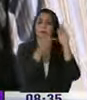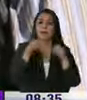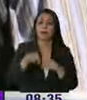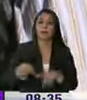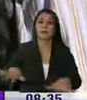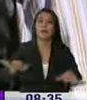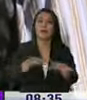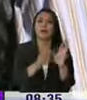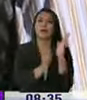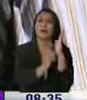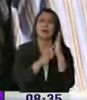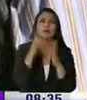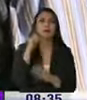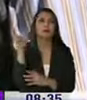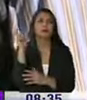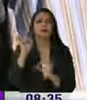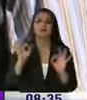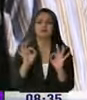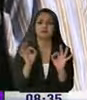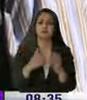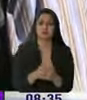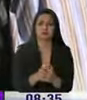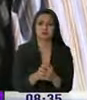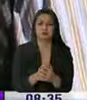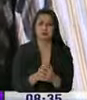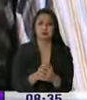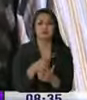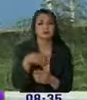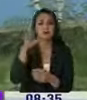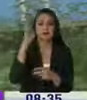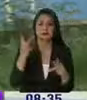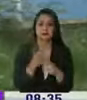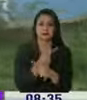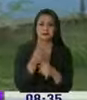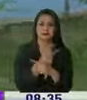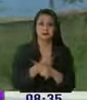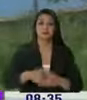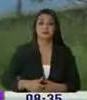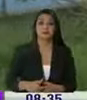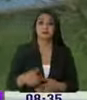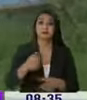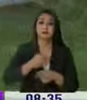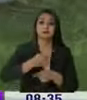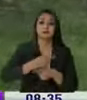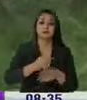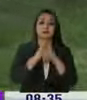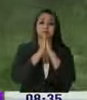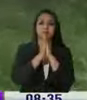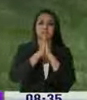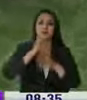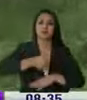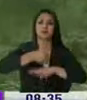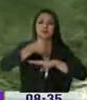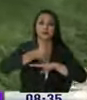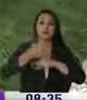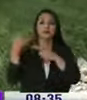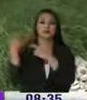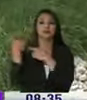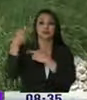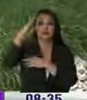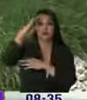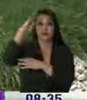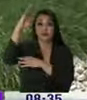escucha la alarma, y es donde está más la delincuencia. Por todo esto, hacen un llamado a la autoridad competente para brindar